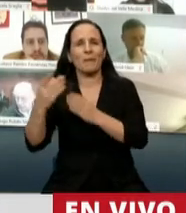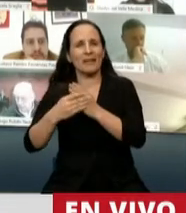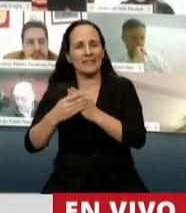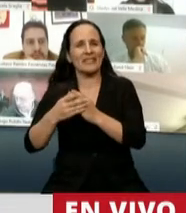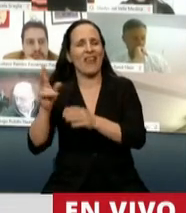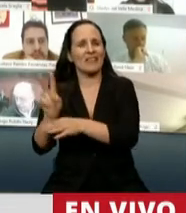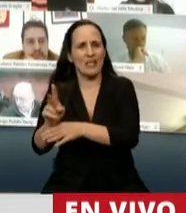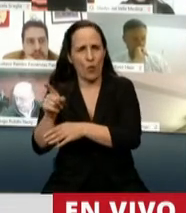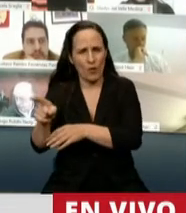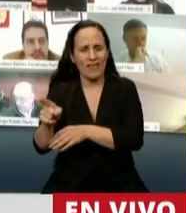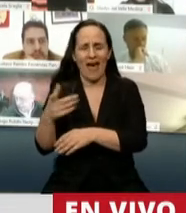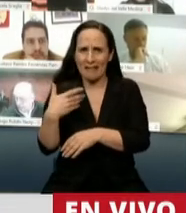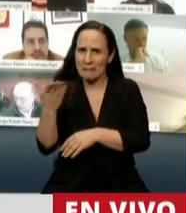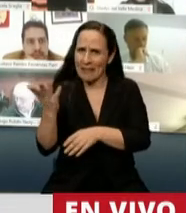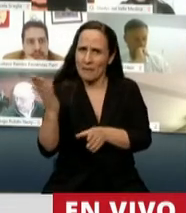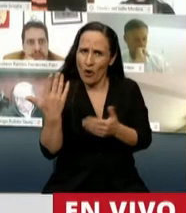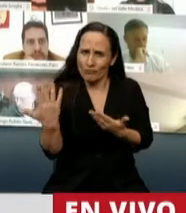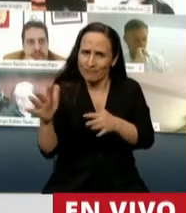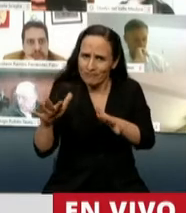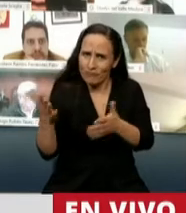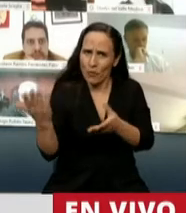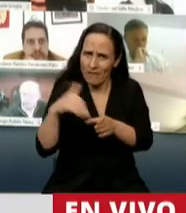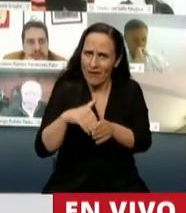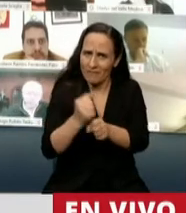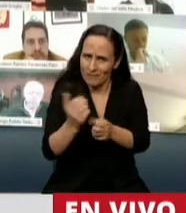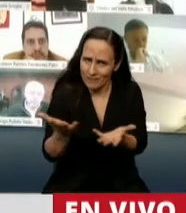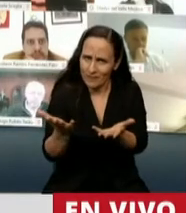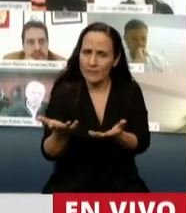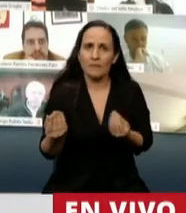Federic, entendiendo que